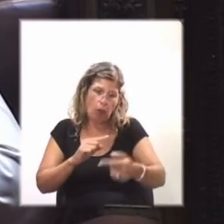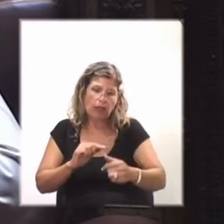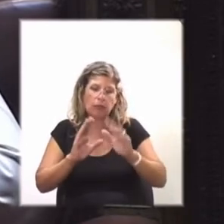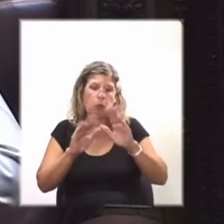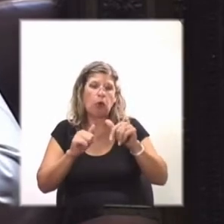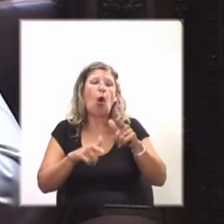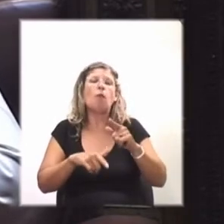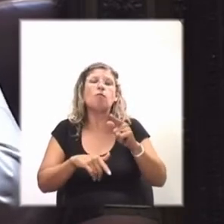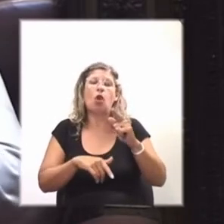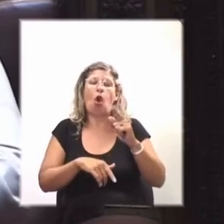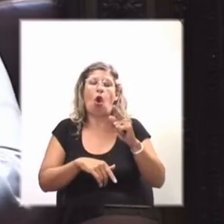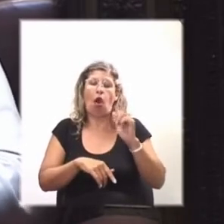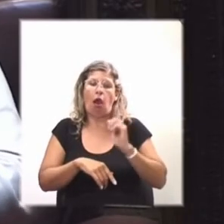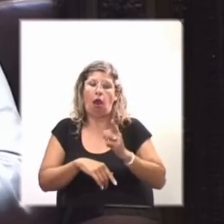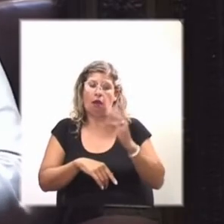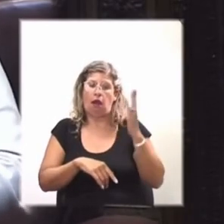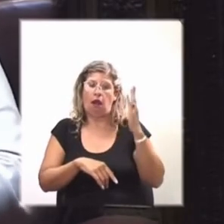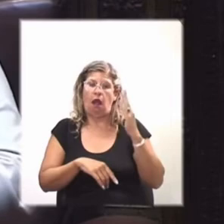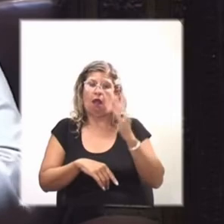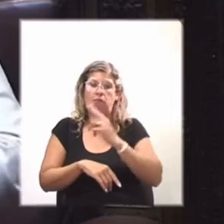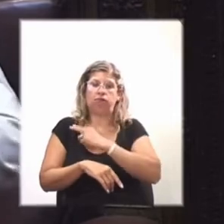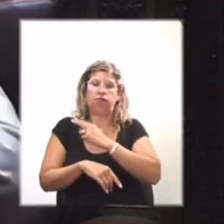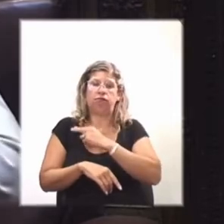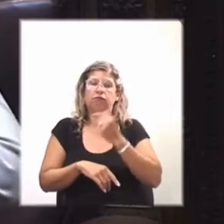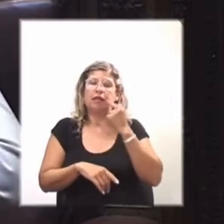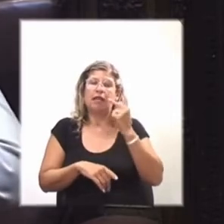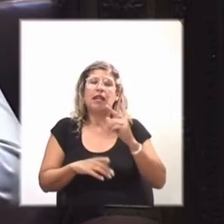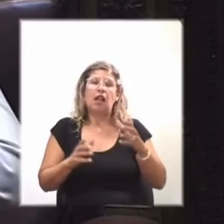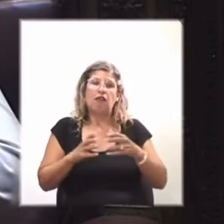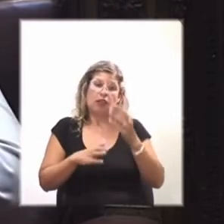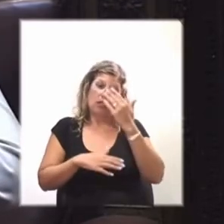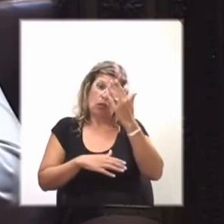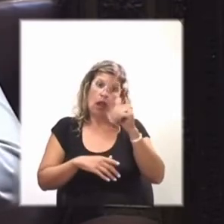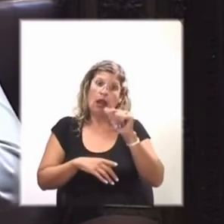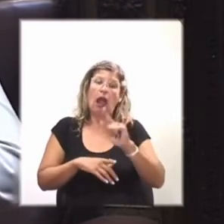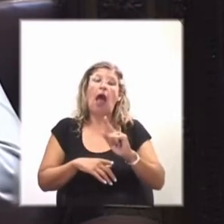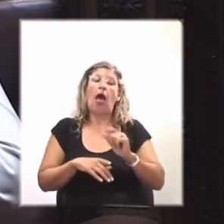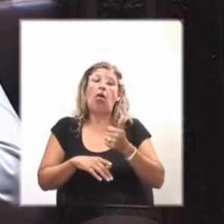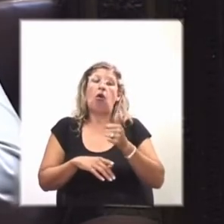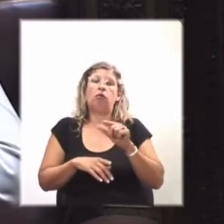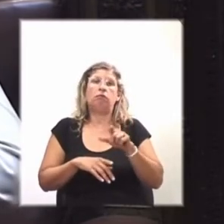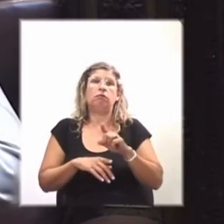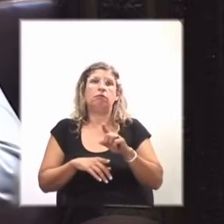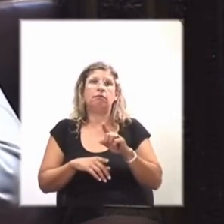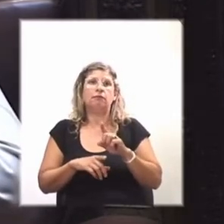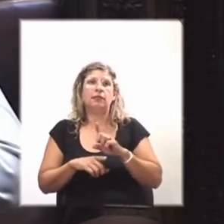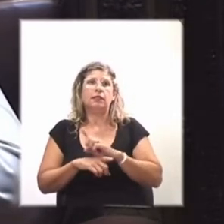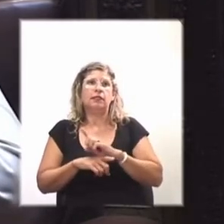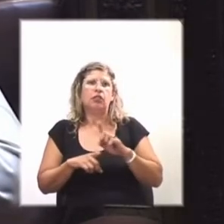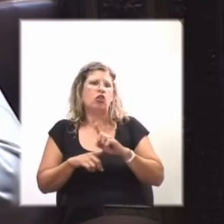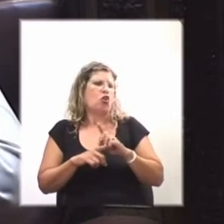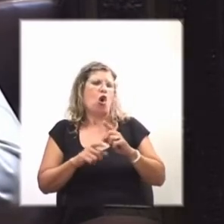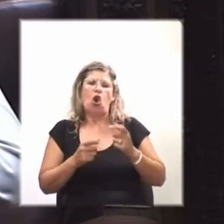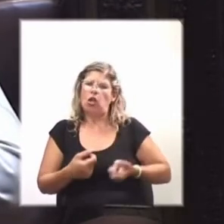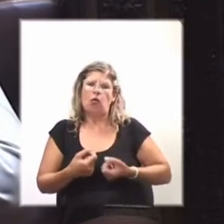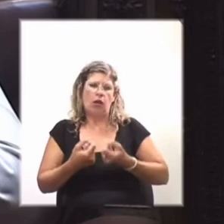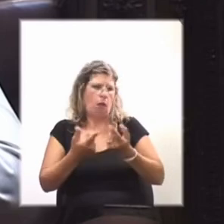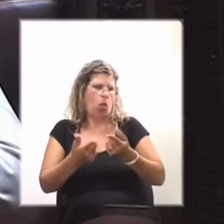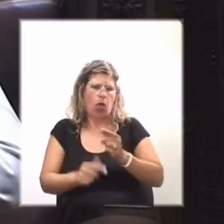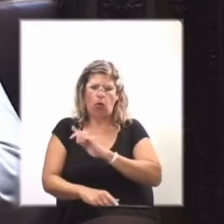si el Frente Amplio hubiera ganado, abro comillas, palabras textuales, no le habríamos entregado el